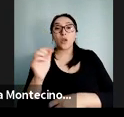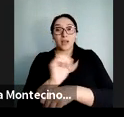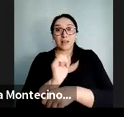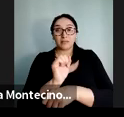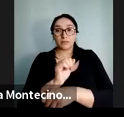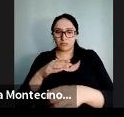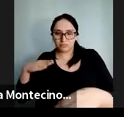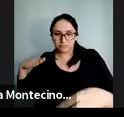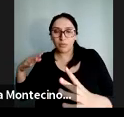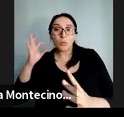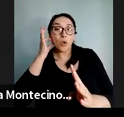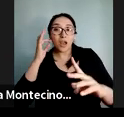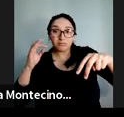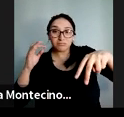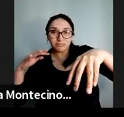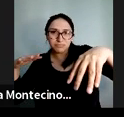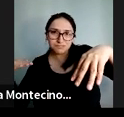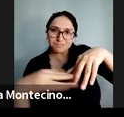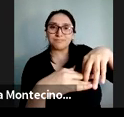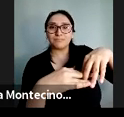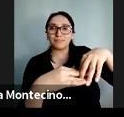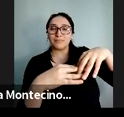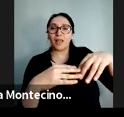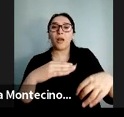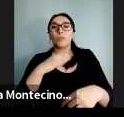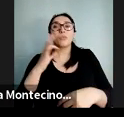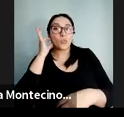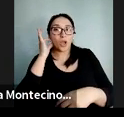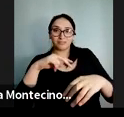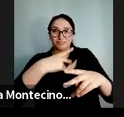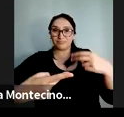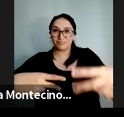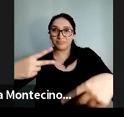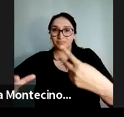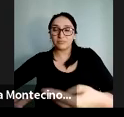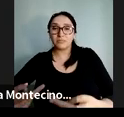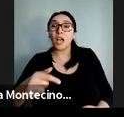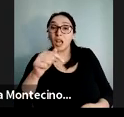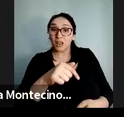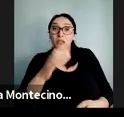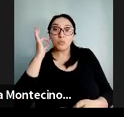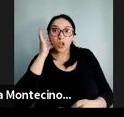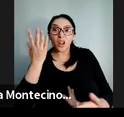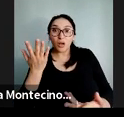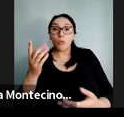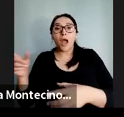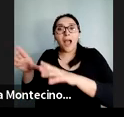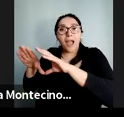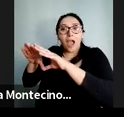atropelló a una serie de mujeres en una movilización. Y estos tipos usualmente se concertaban además a través de redes